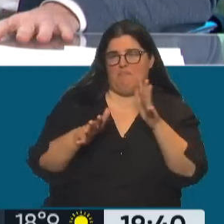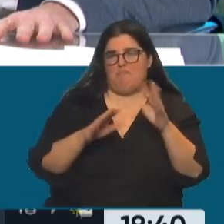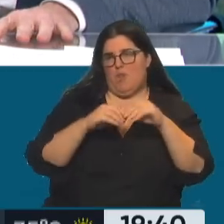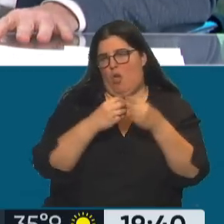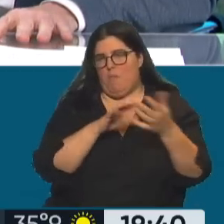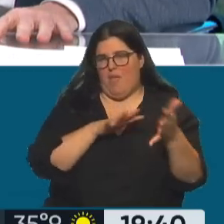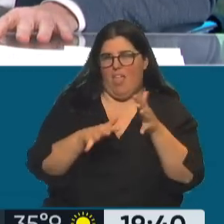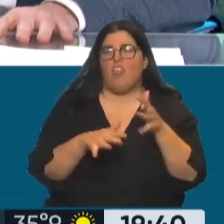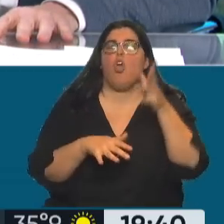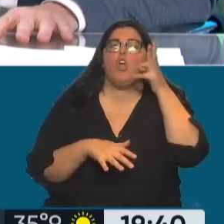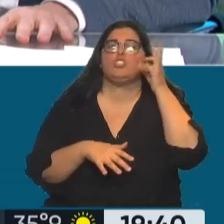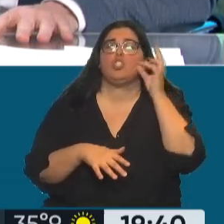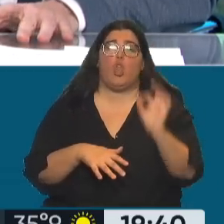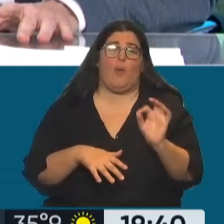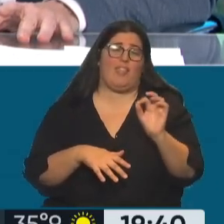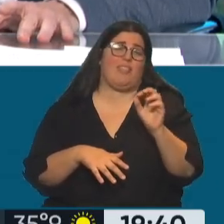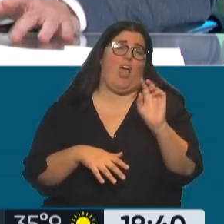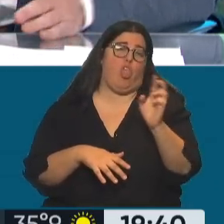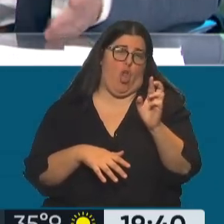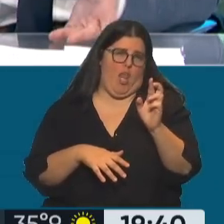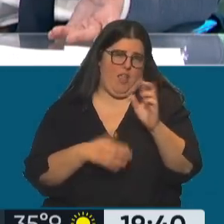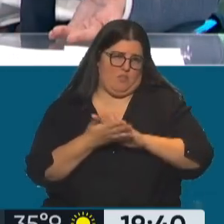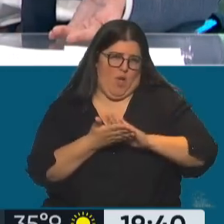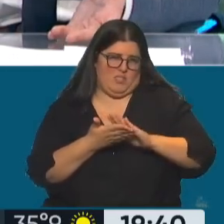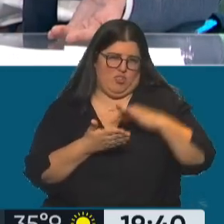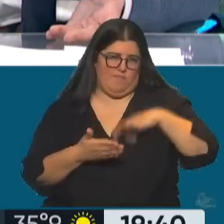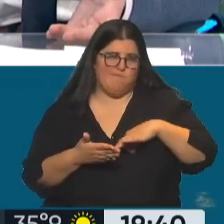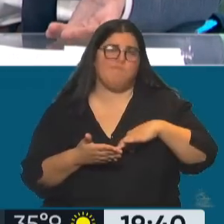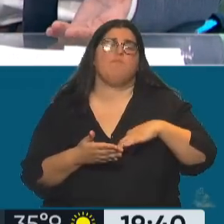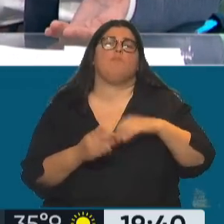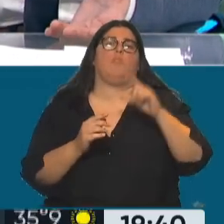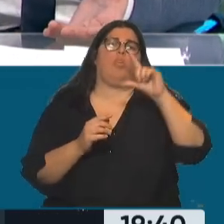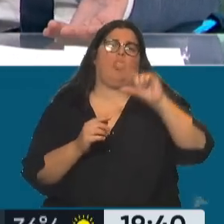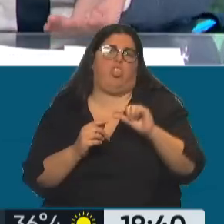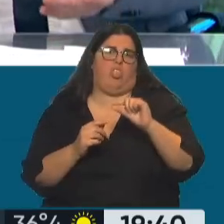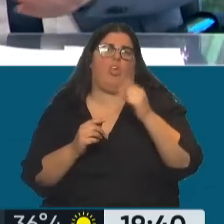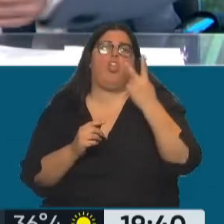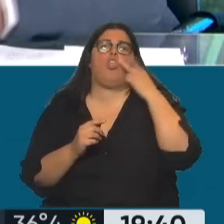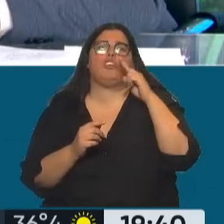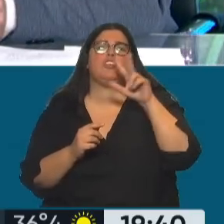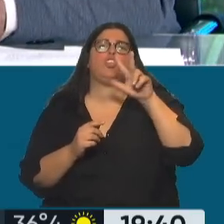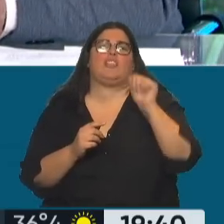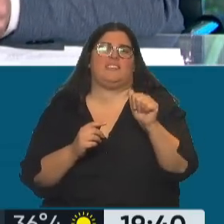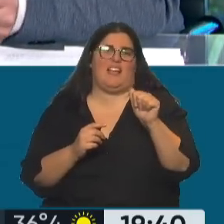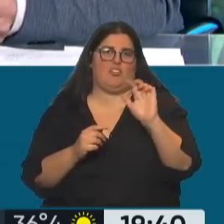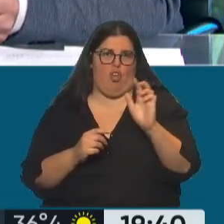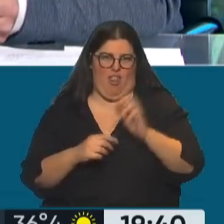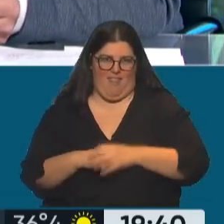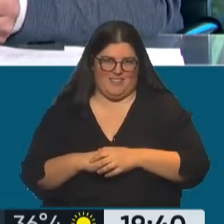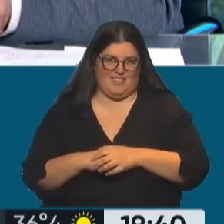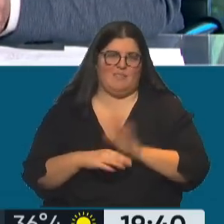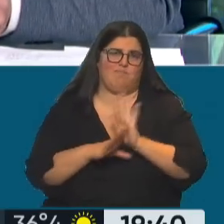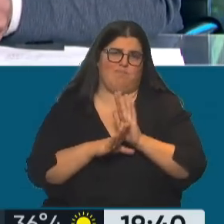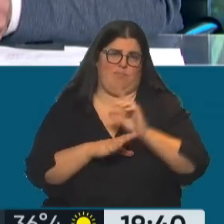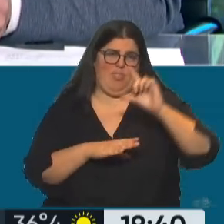890 dólares netos, es decir, de bolsillo, bajarían a 236 dólares. ¿No? Es decir, una